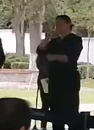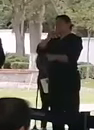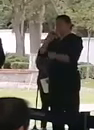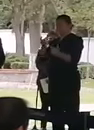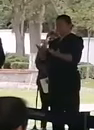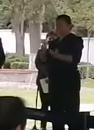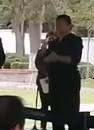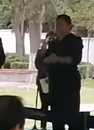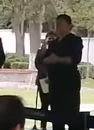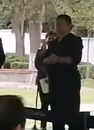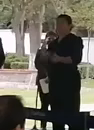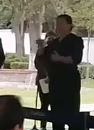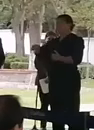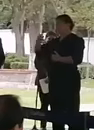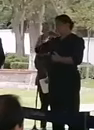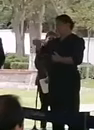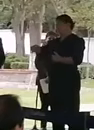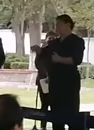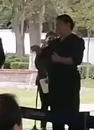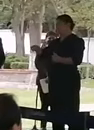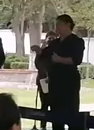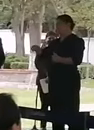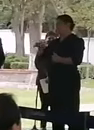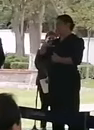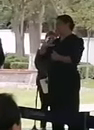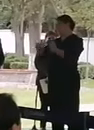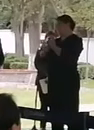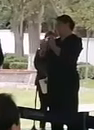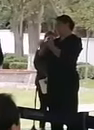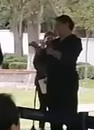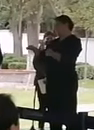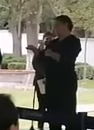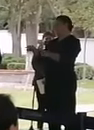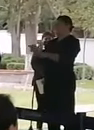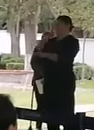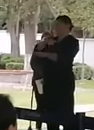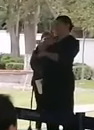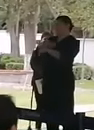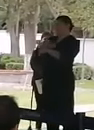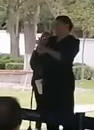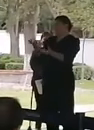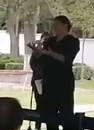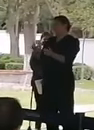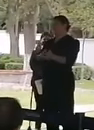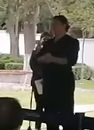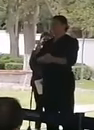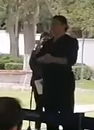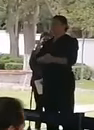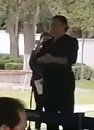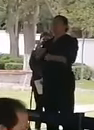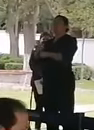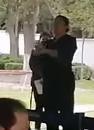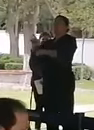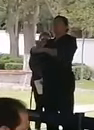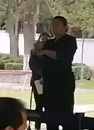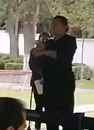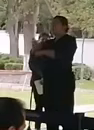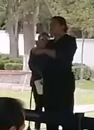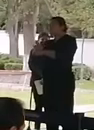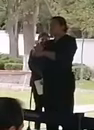Y en México sería más como problema de los Estados Unidos, o sería el problema de Guatemala, Honduras,